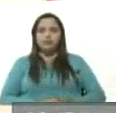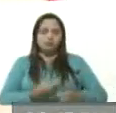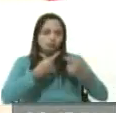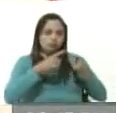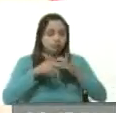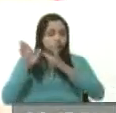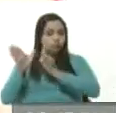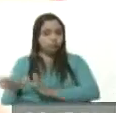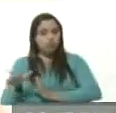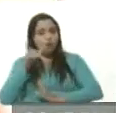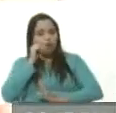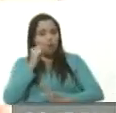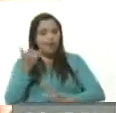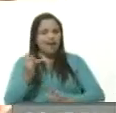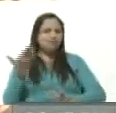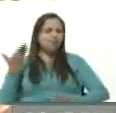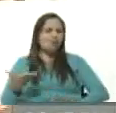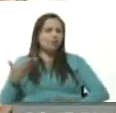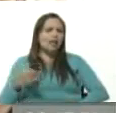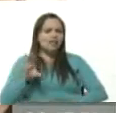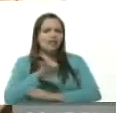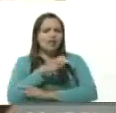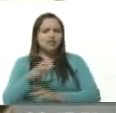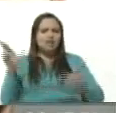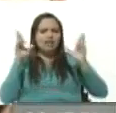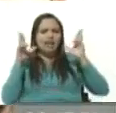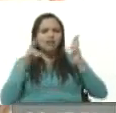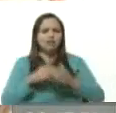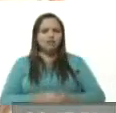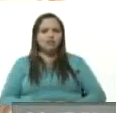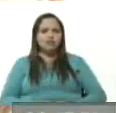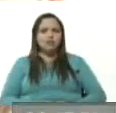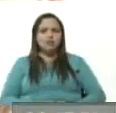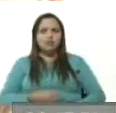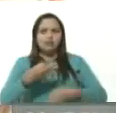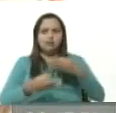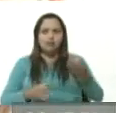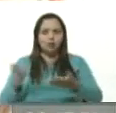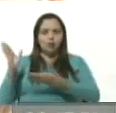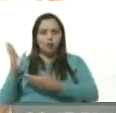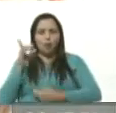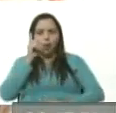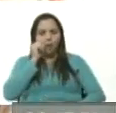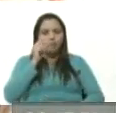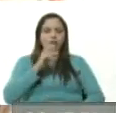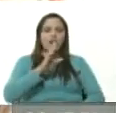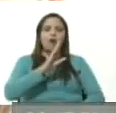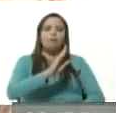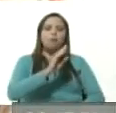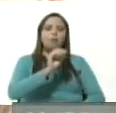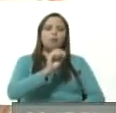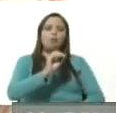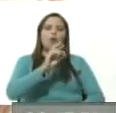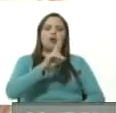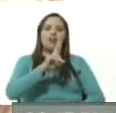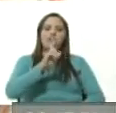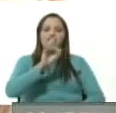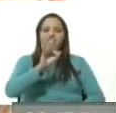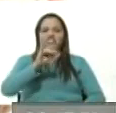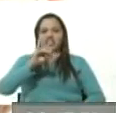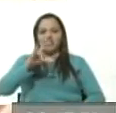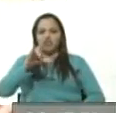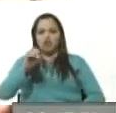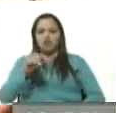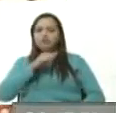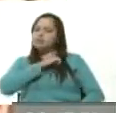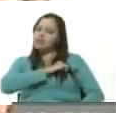su sello en la radio, su pasión bolivariana y su firma. Les narró Porfirio Torres. Gracias, maestro. Una lamentable información